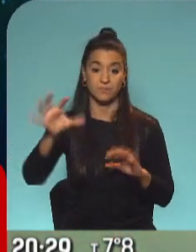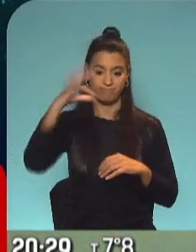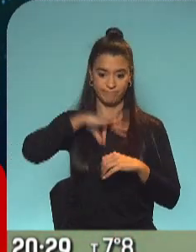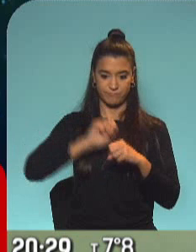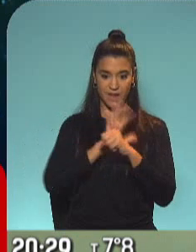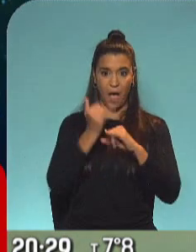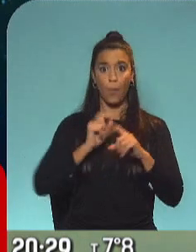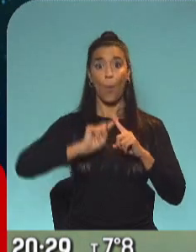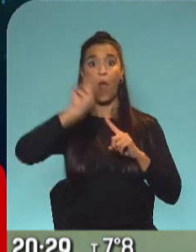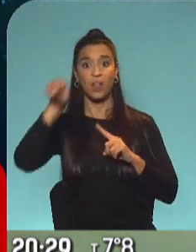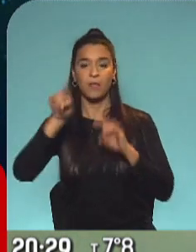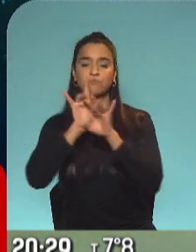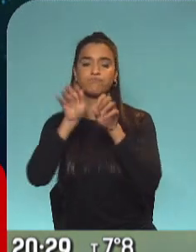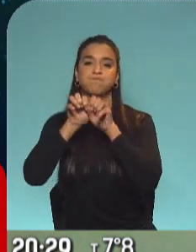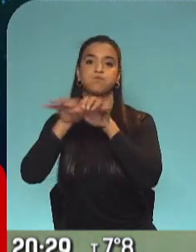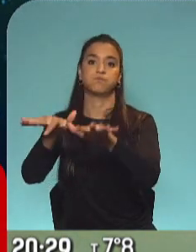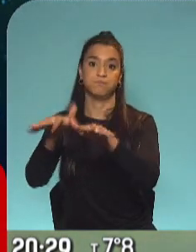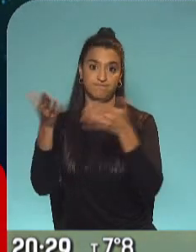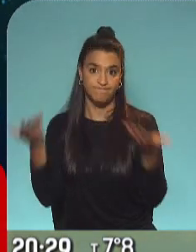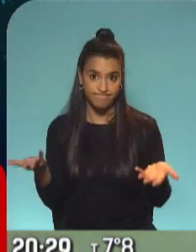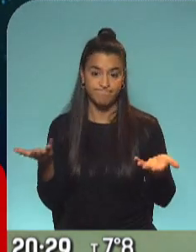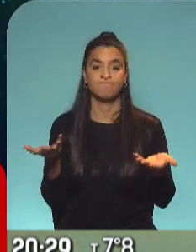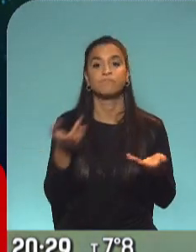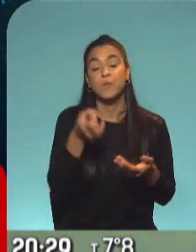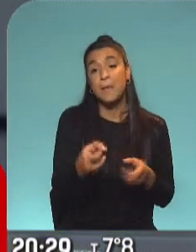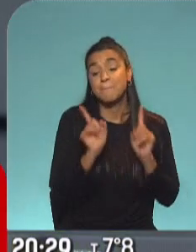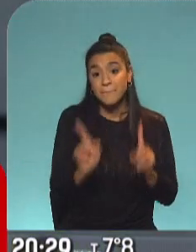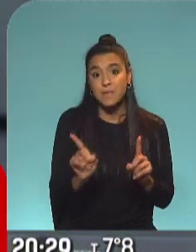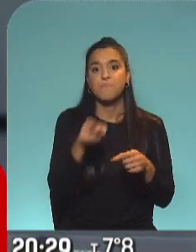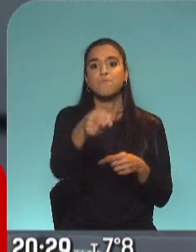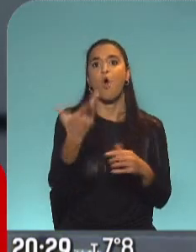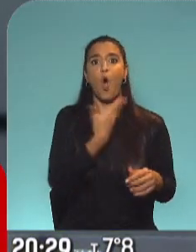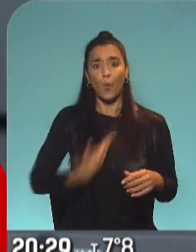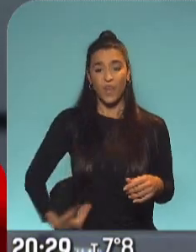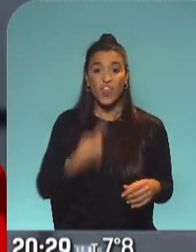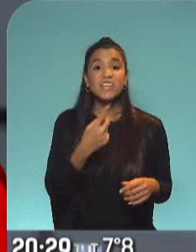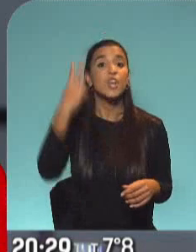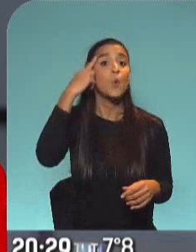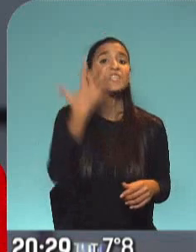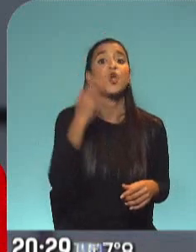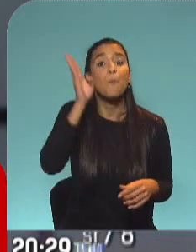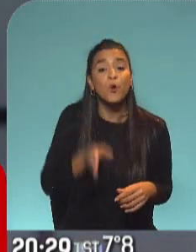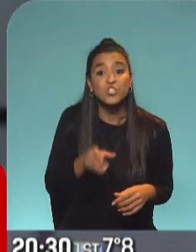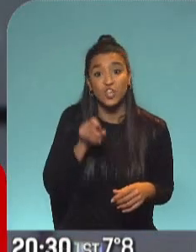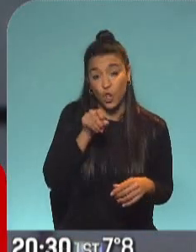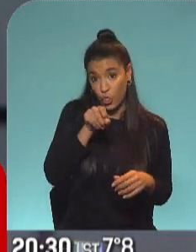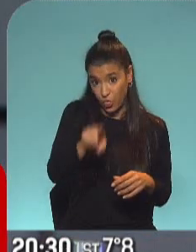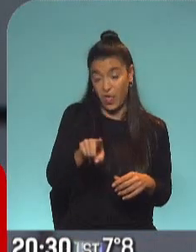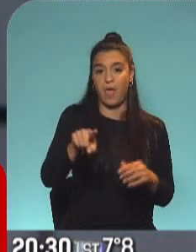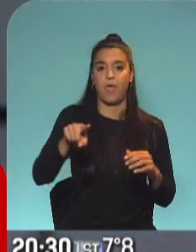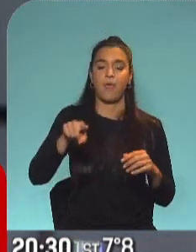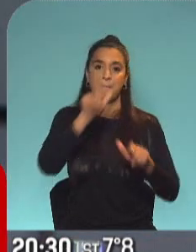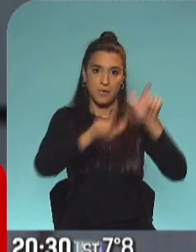ellos, generaron una circulación del virus. Sí, porque de hecho el número que te dan en el gobierno es que el 95% de los casos que se encuentran en